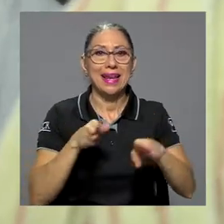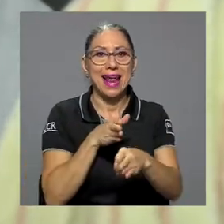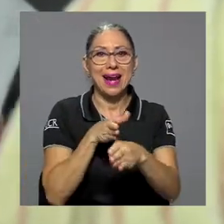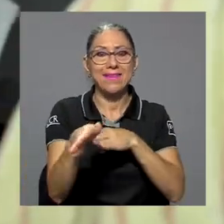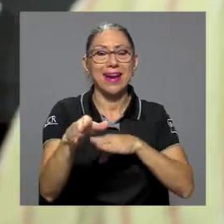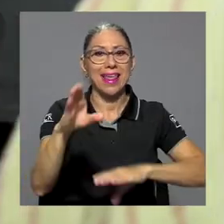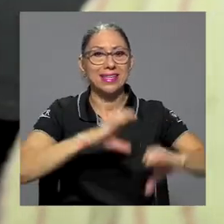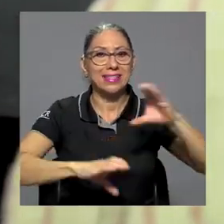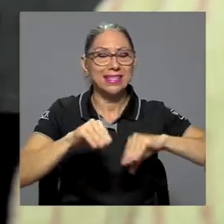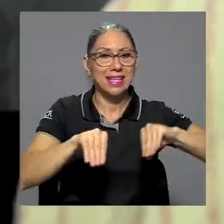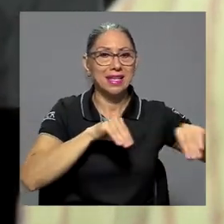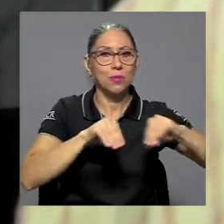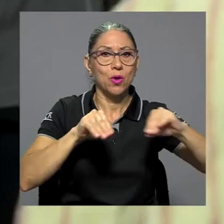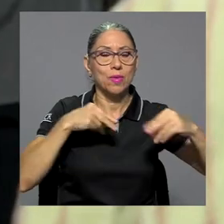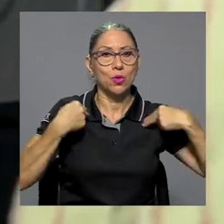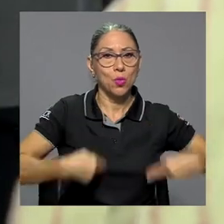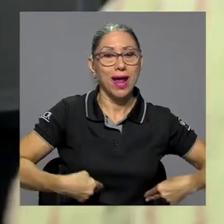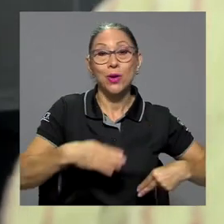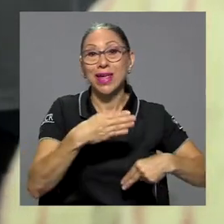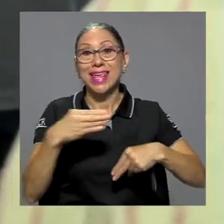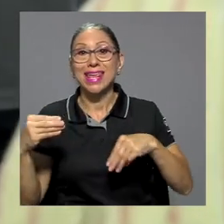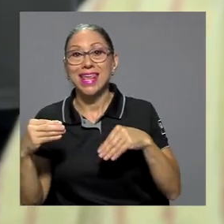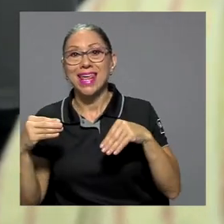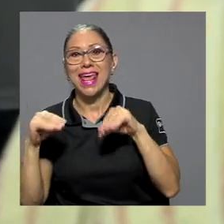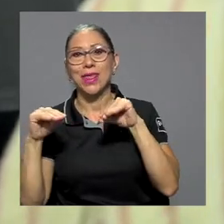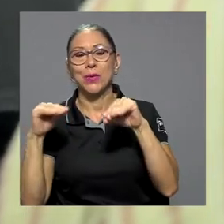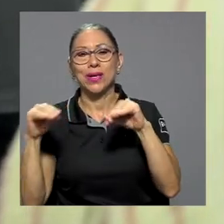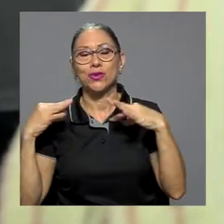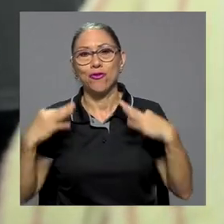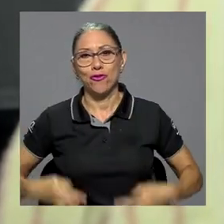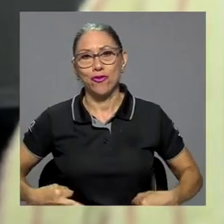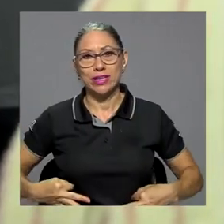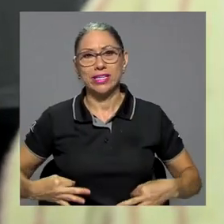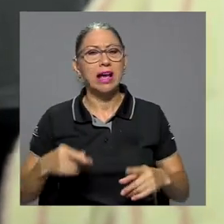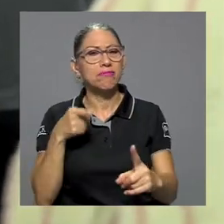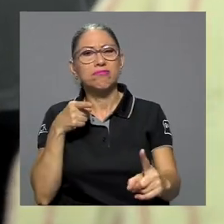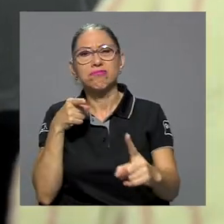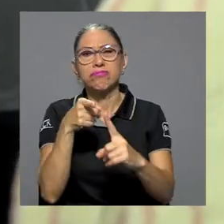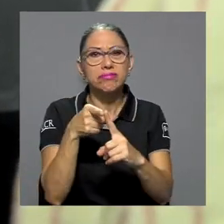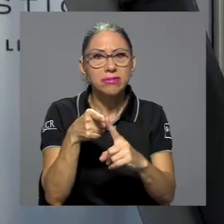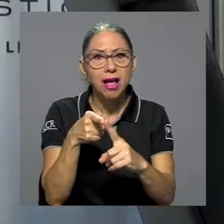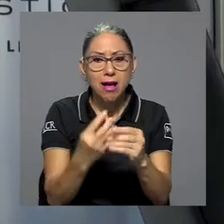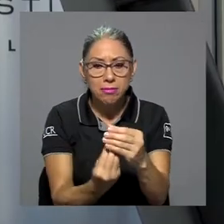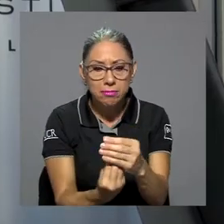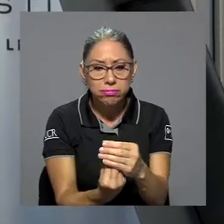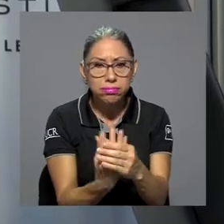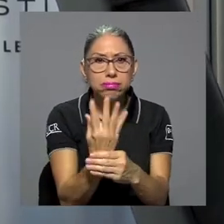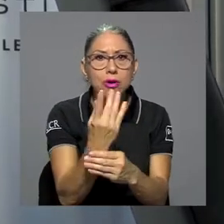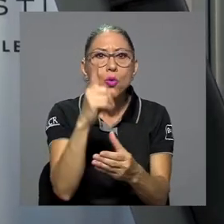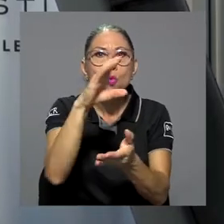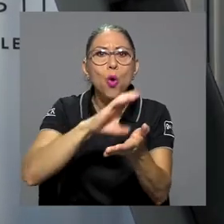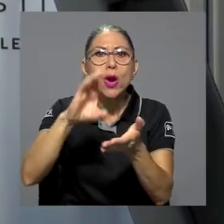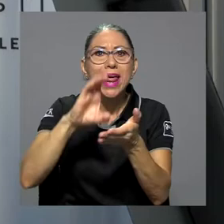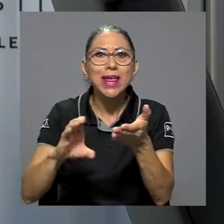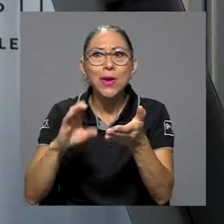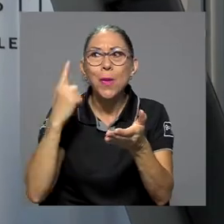Humano y Educación Física, y con el propósito de generar un colegio que nos